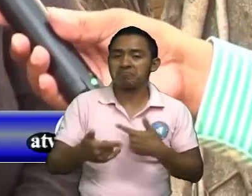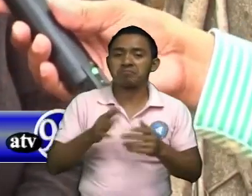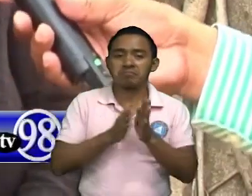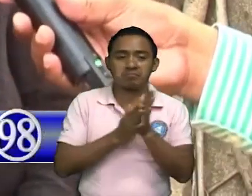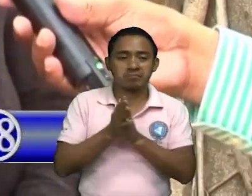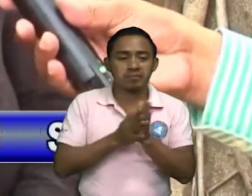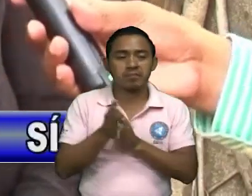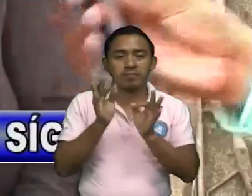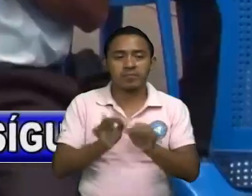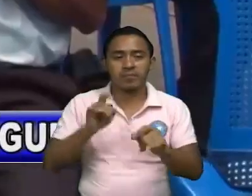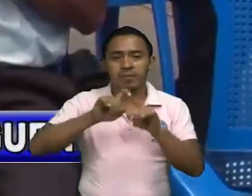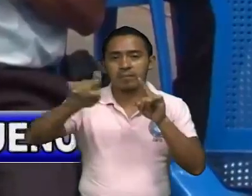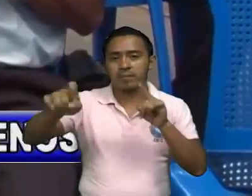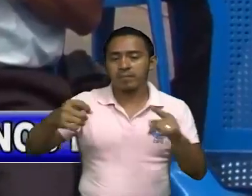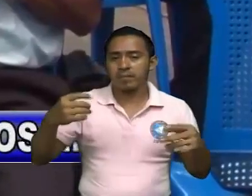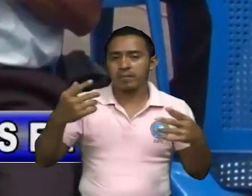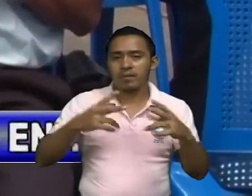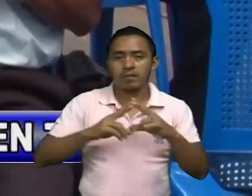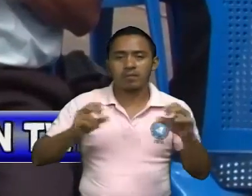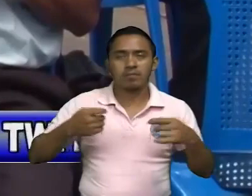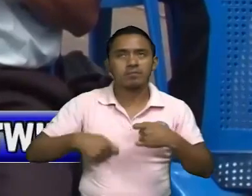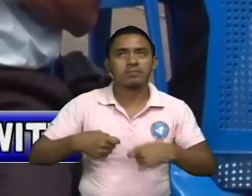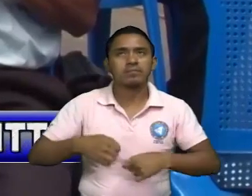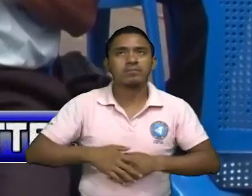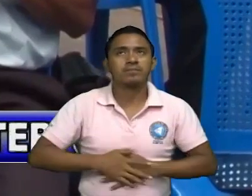gozo del mes patrio.